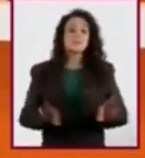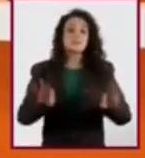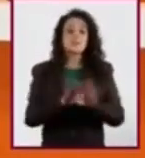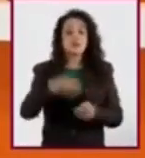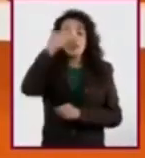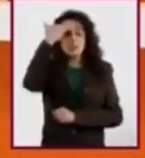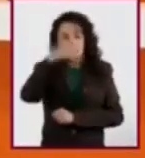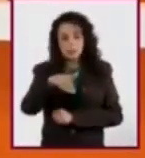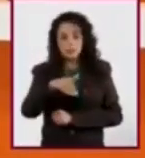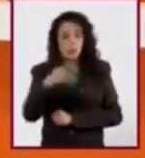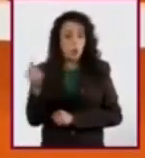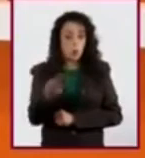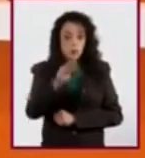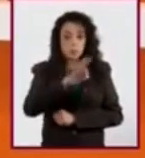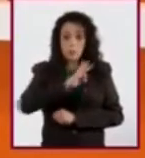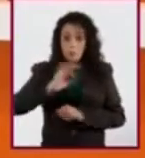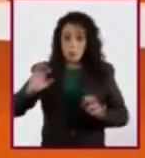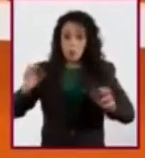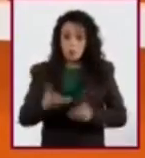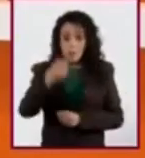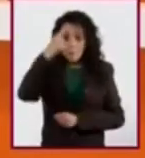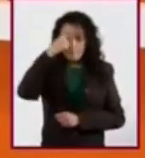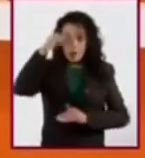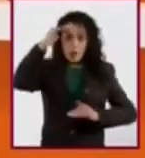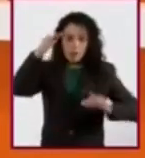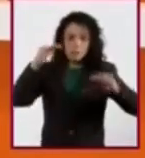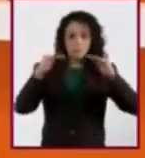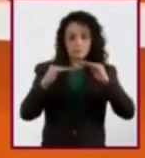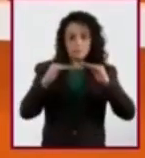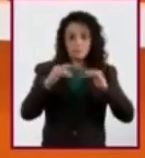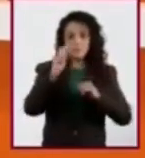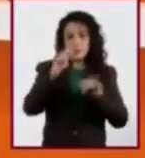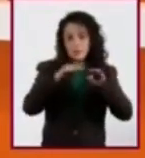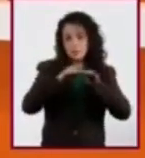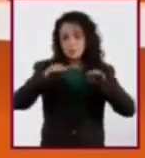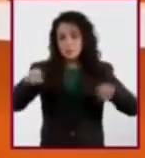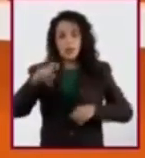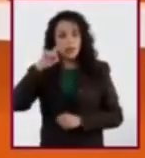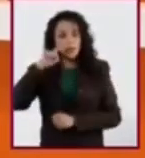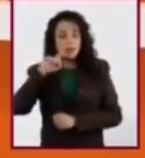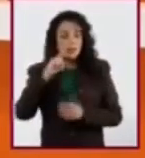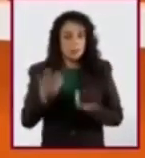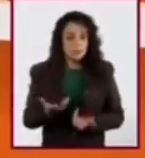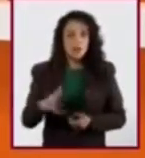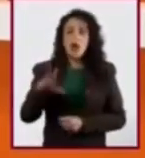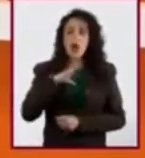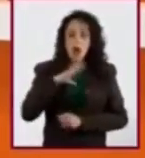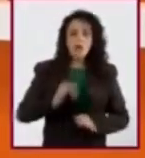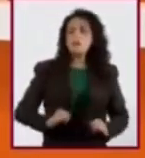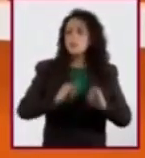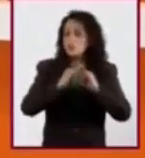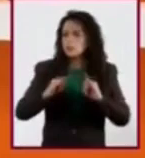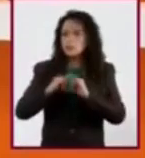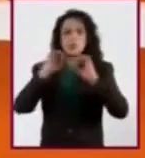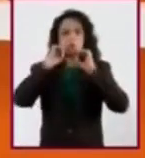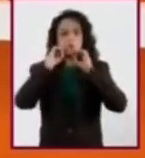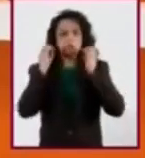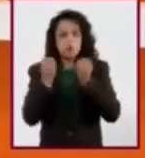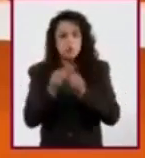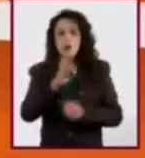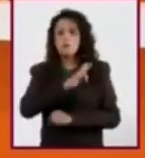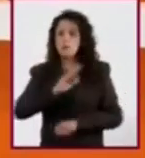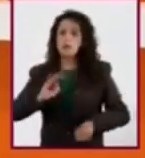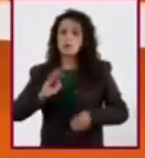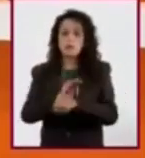hacer directamente en pro de la equidad de género, existen instituciones u organizaciones dedicadas a estos temas que